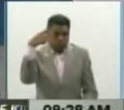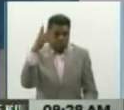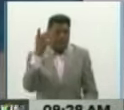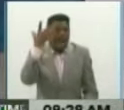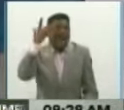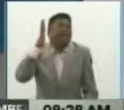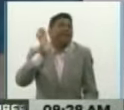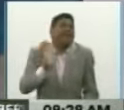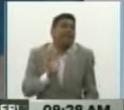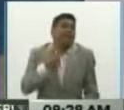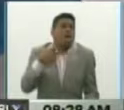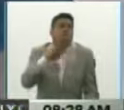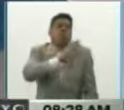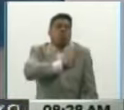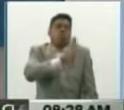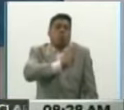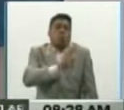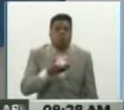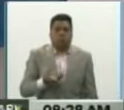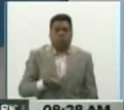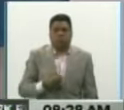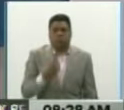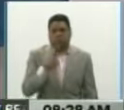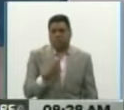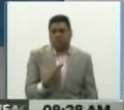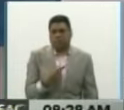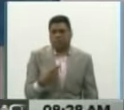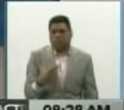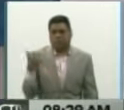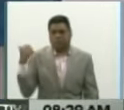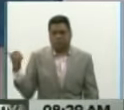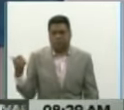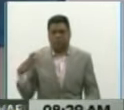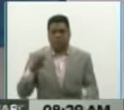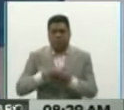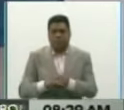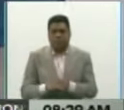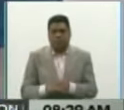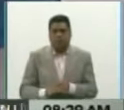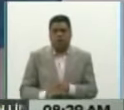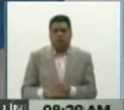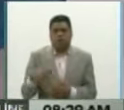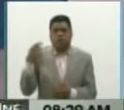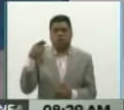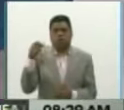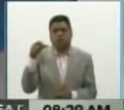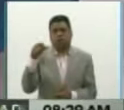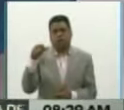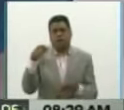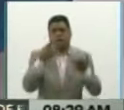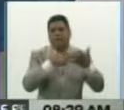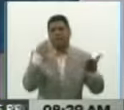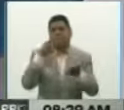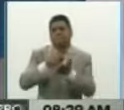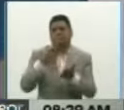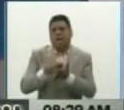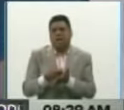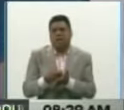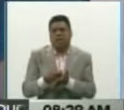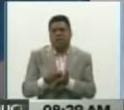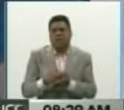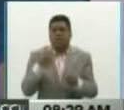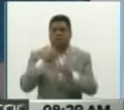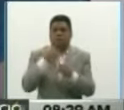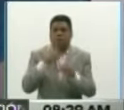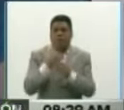que ha mencionado el camarada, nómina mensual y nómina diaria. Pues esos son empleados pero